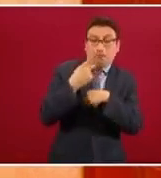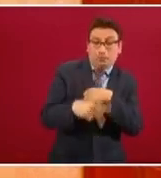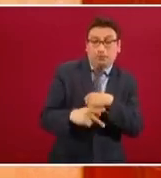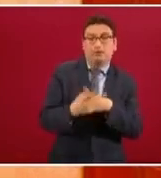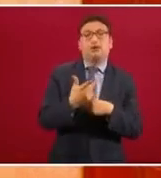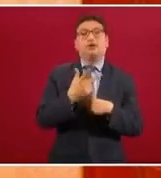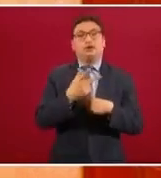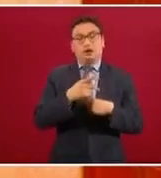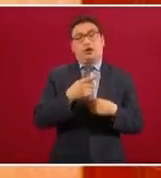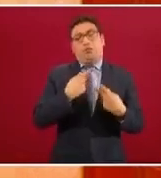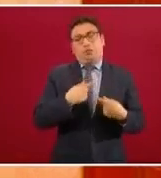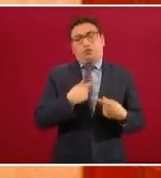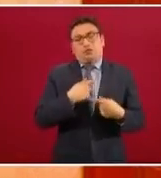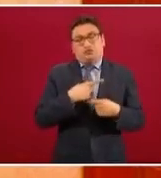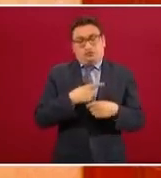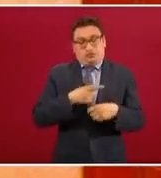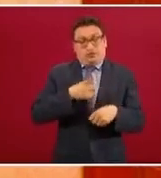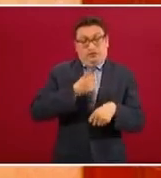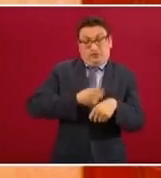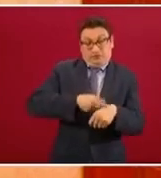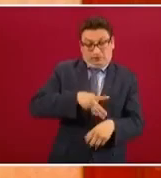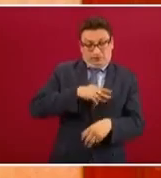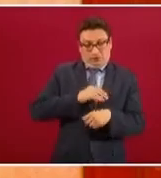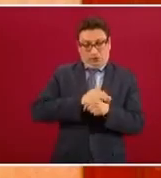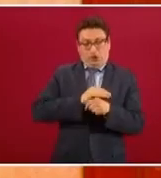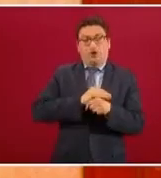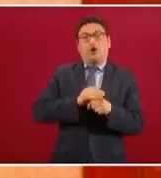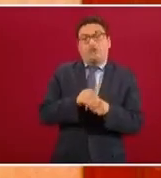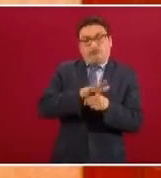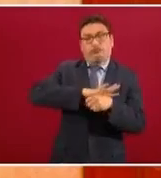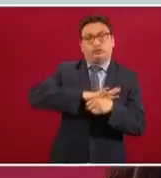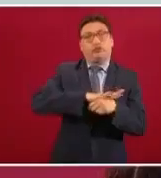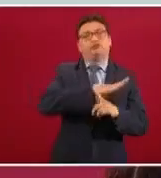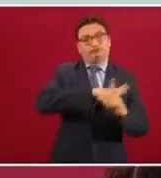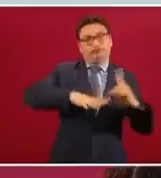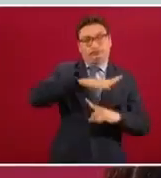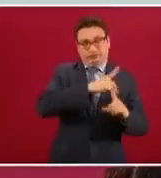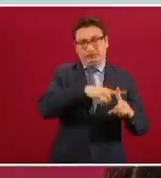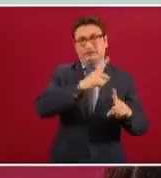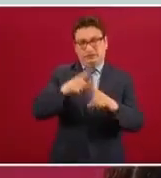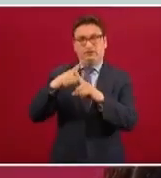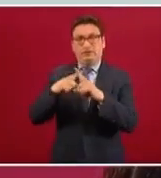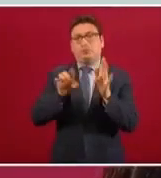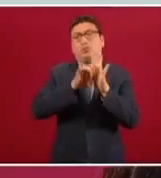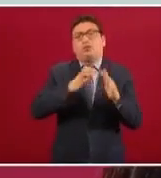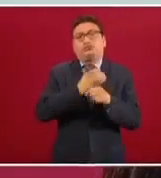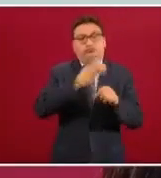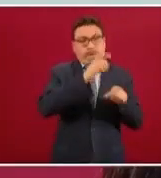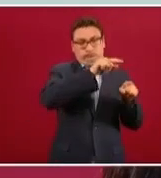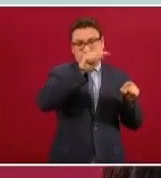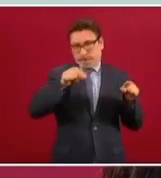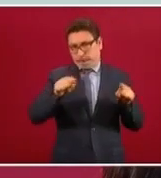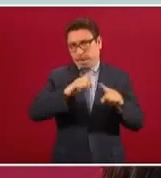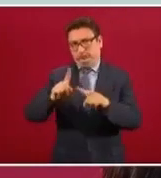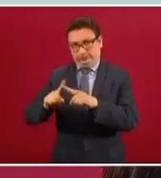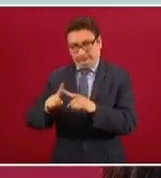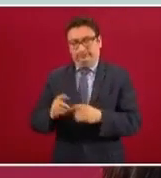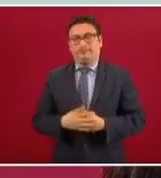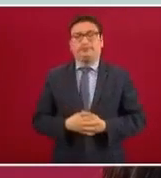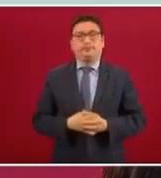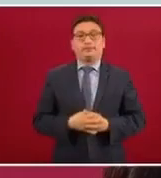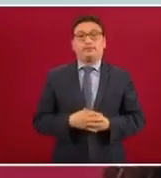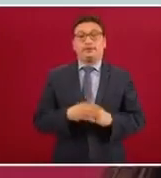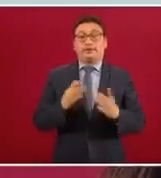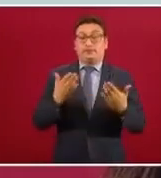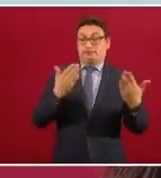peligro de morir por COVID en distintas situaciones, por ejemplo, en las distintas entidades federativas.